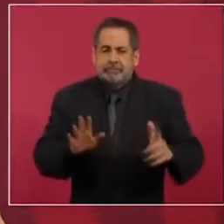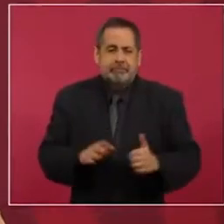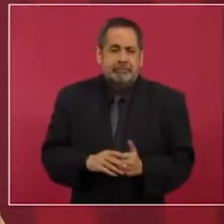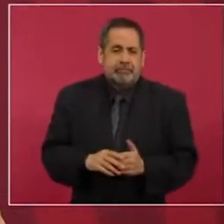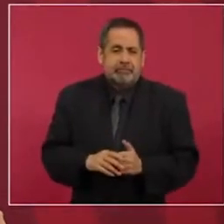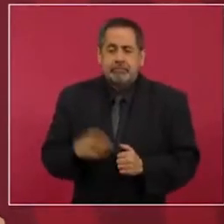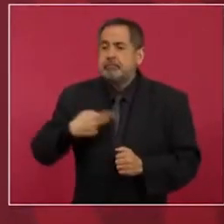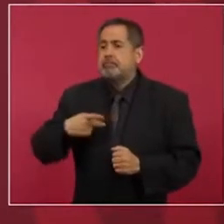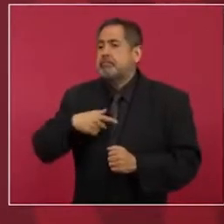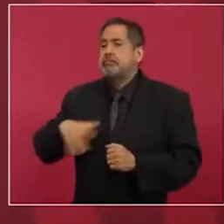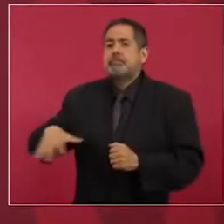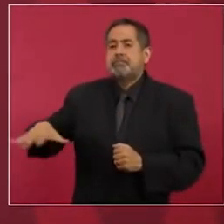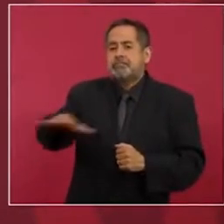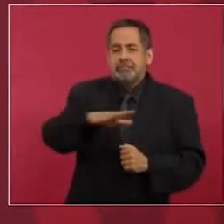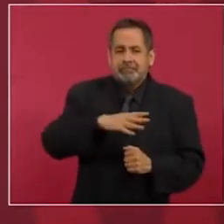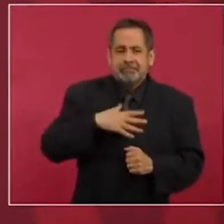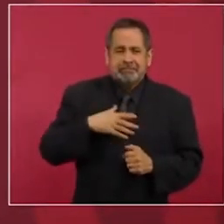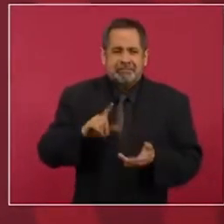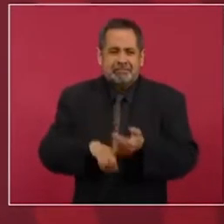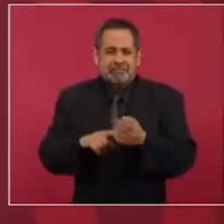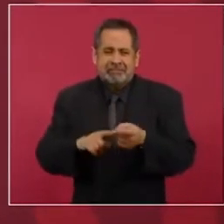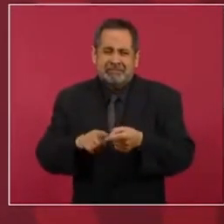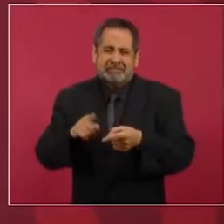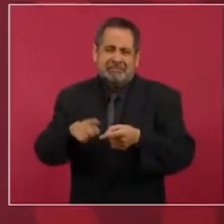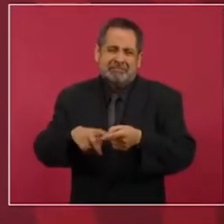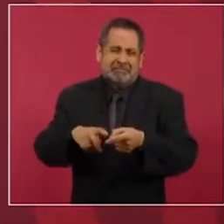el pueblo se cansa de tanta pinche tranza.